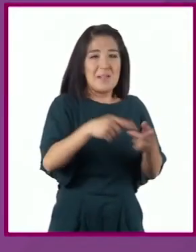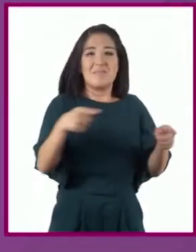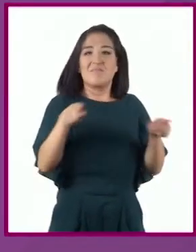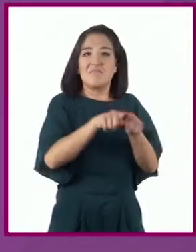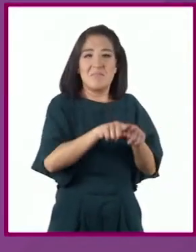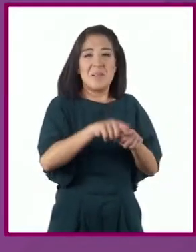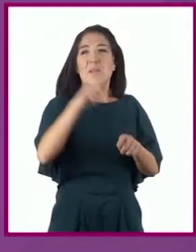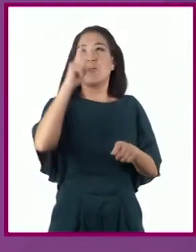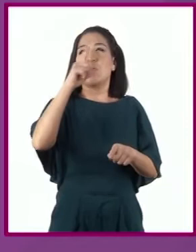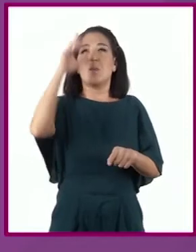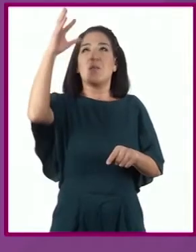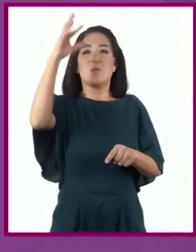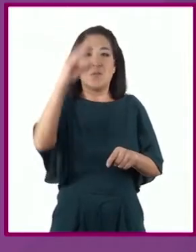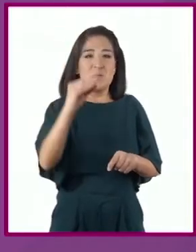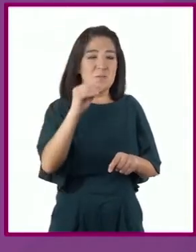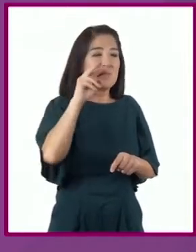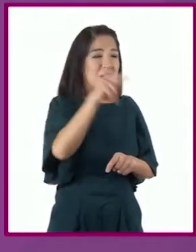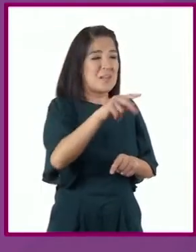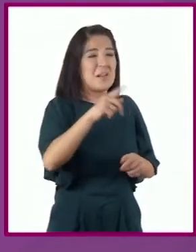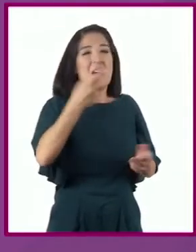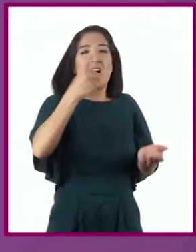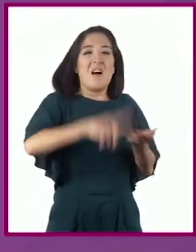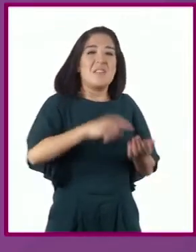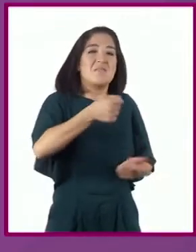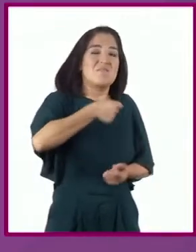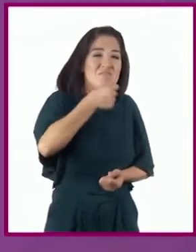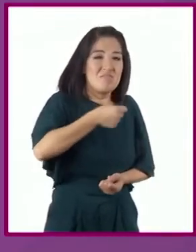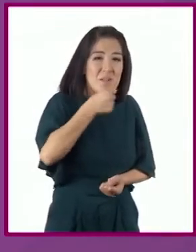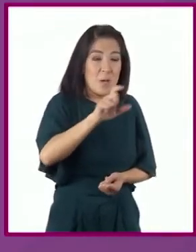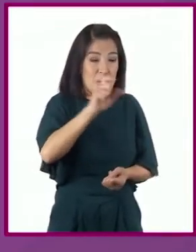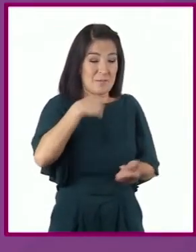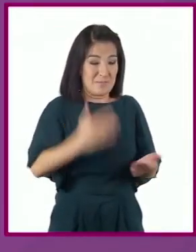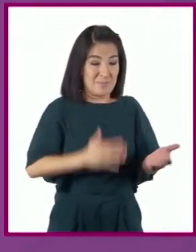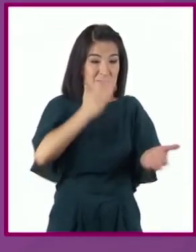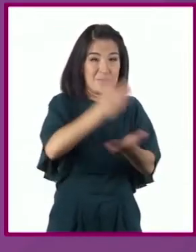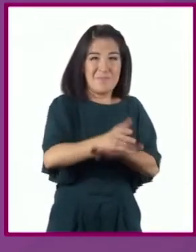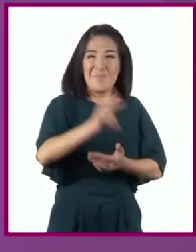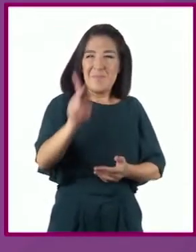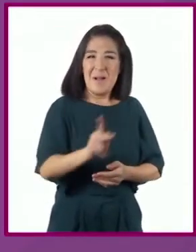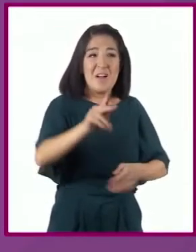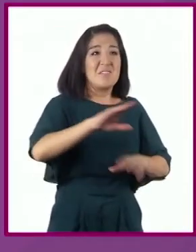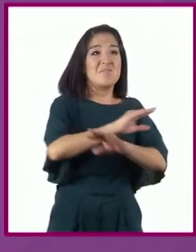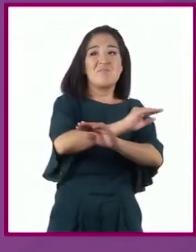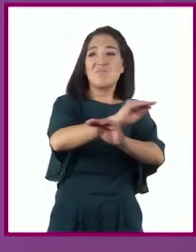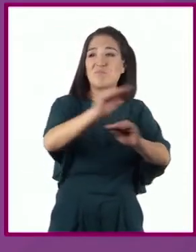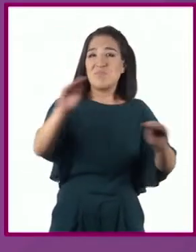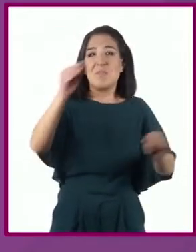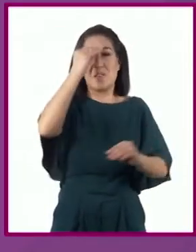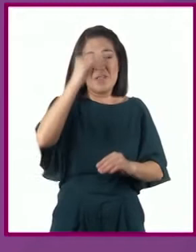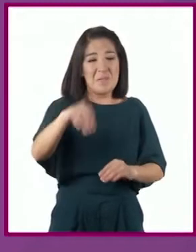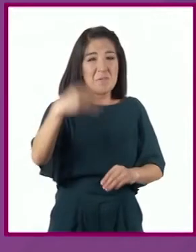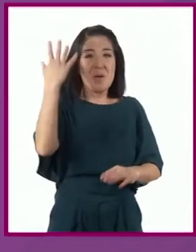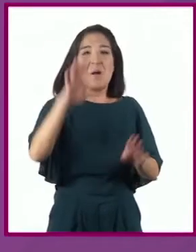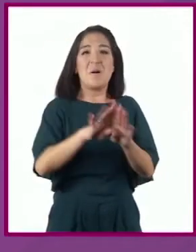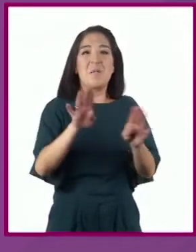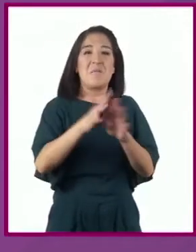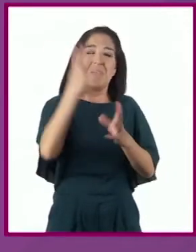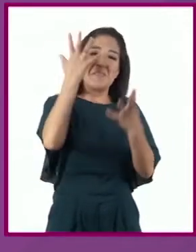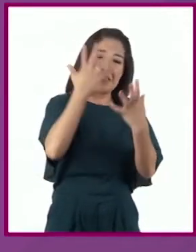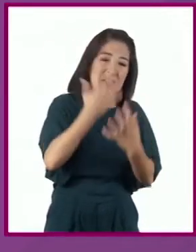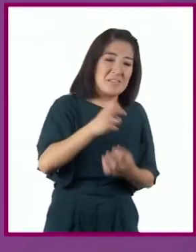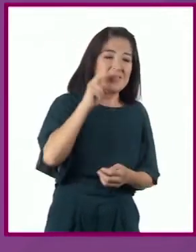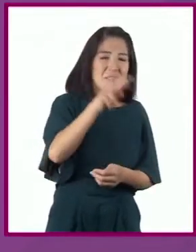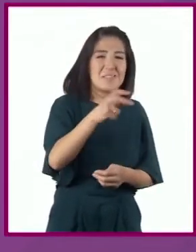últimas luces de la vejez, cuando volví a este pueblo olvidado tratando de recomponer con tantas astillas dispersas